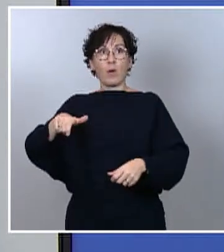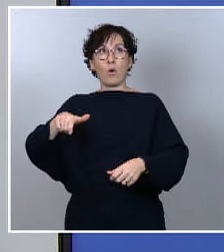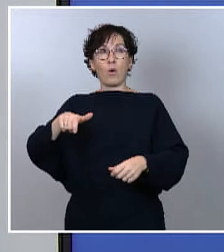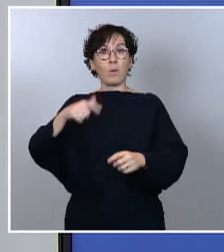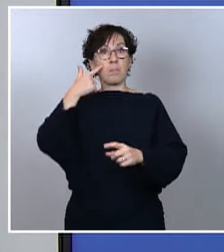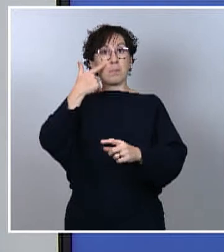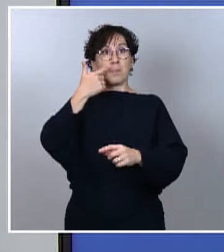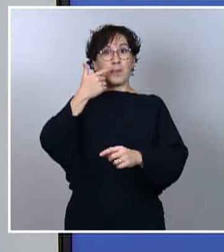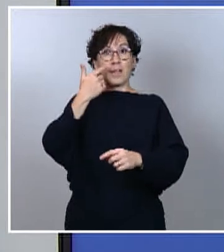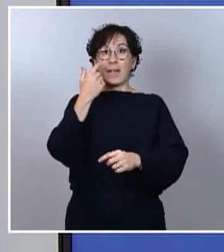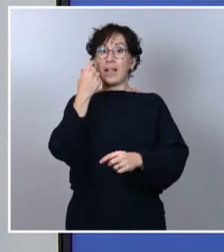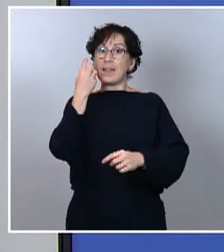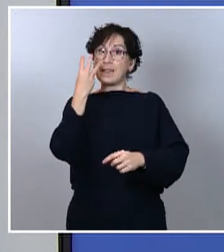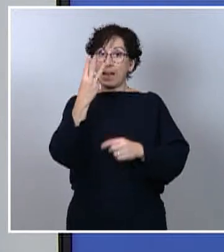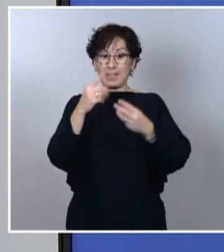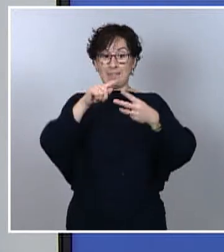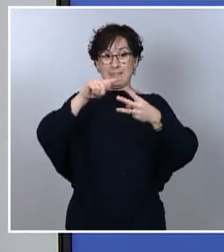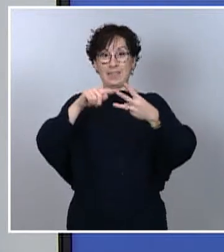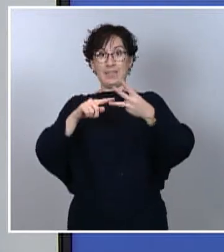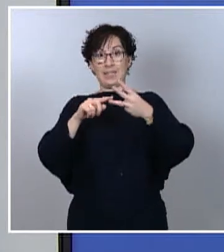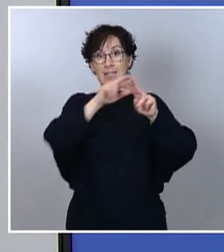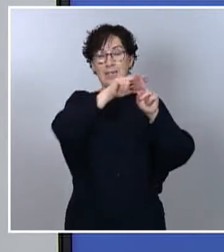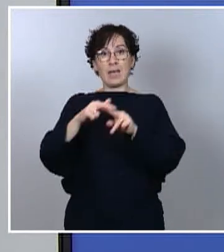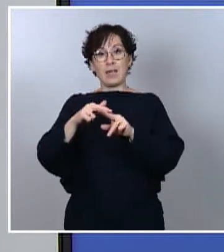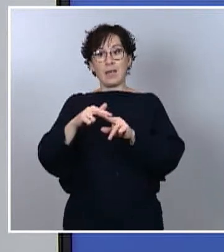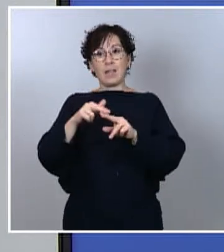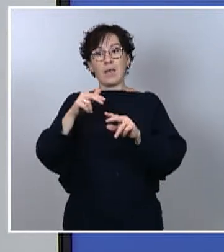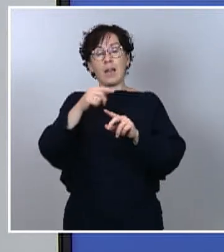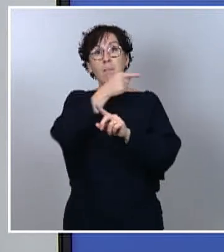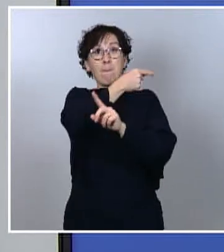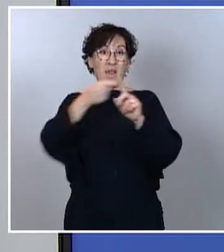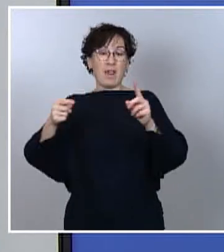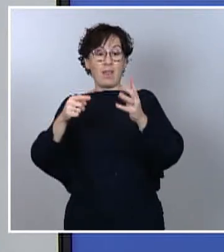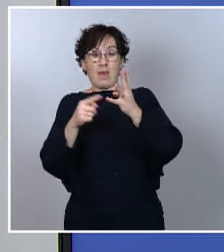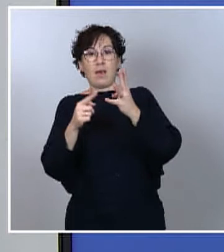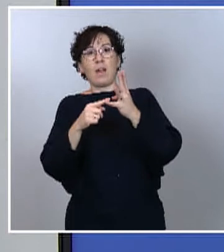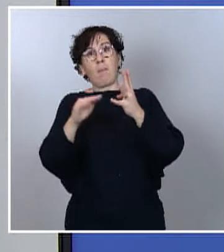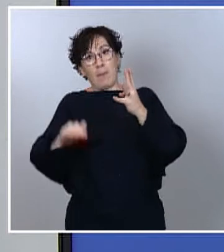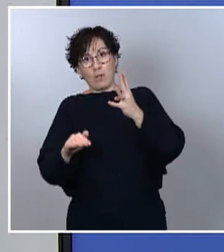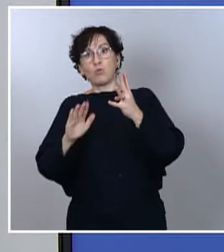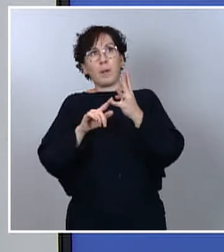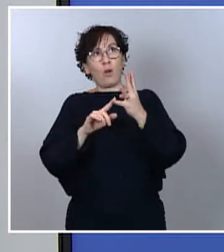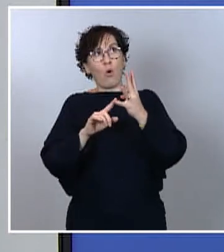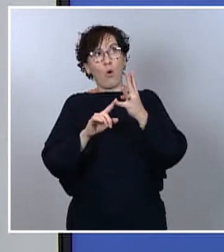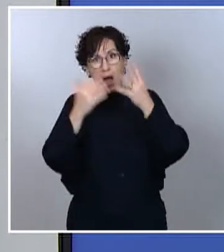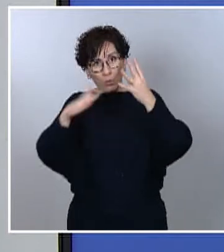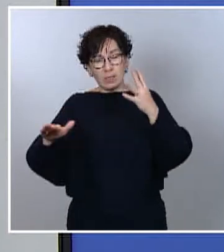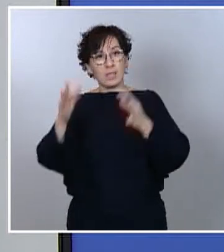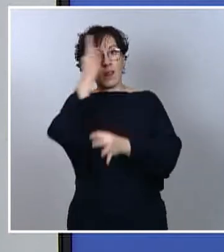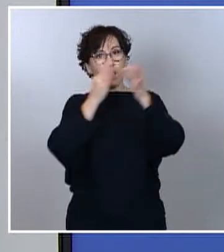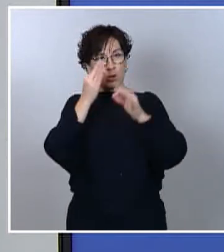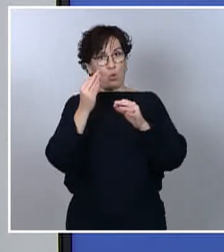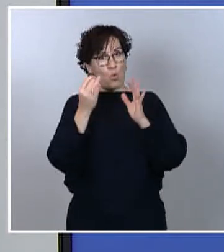3 primeras rondas, pero sigue siendo excelente para una cuarta ronda y más que suficiente para mantener